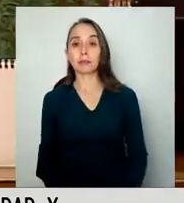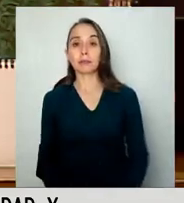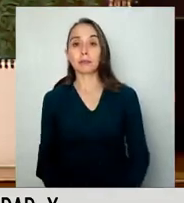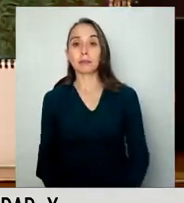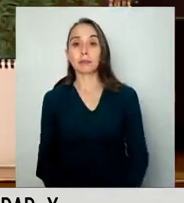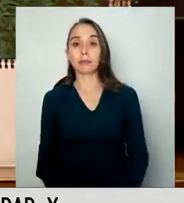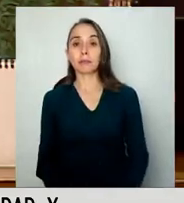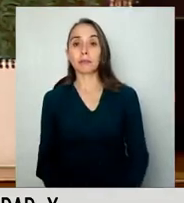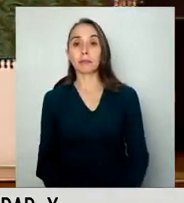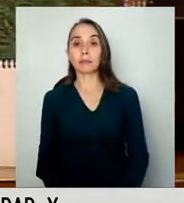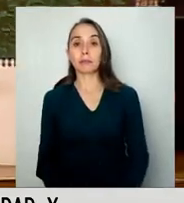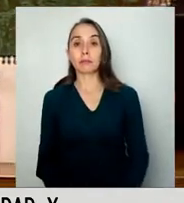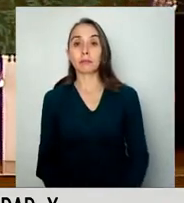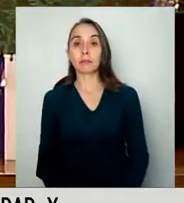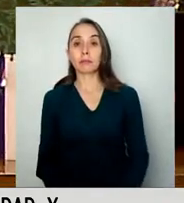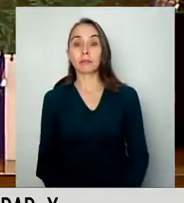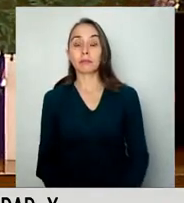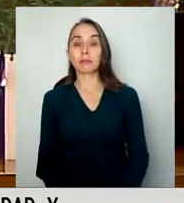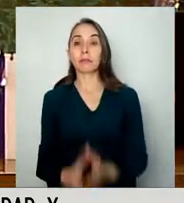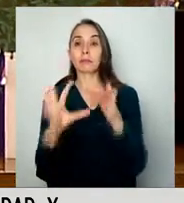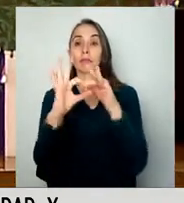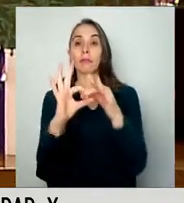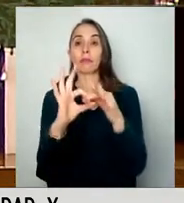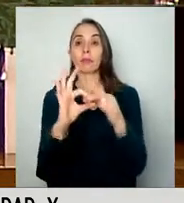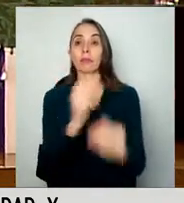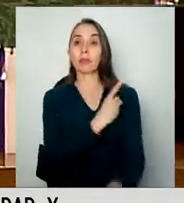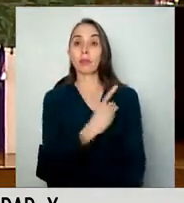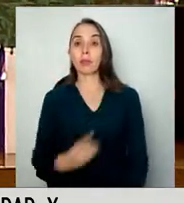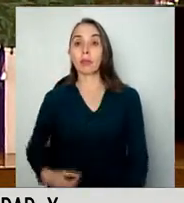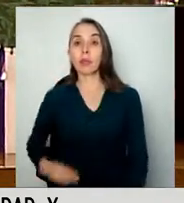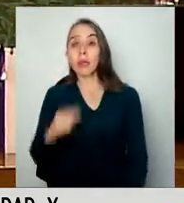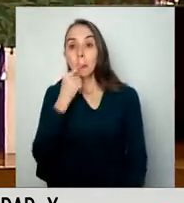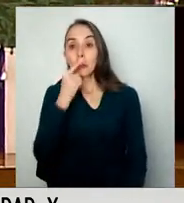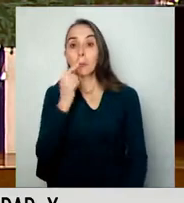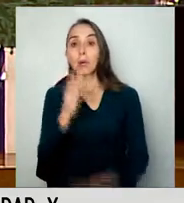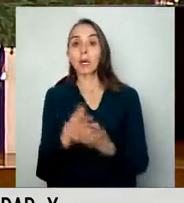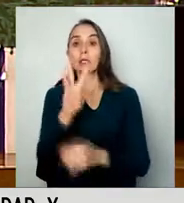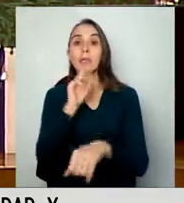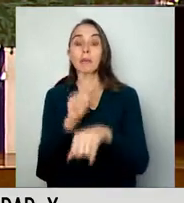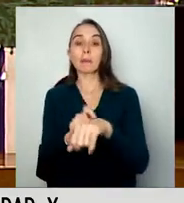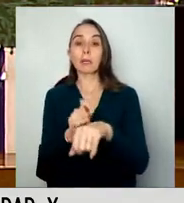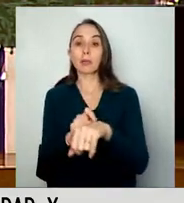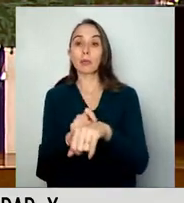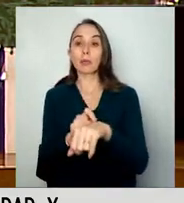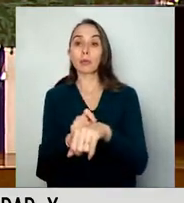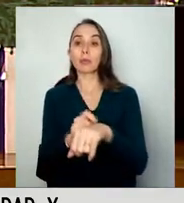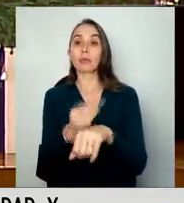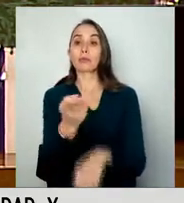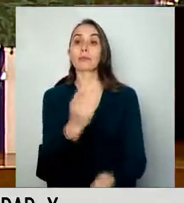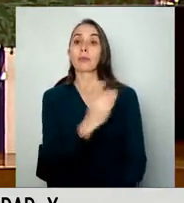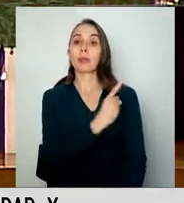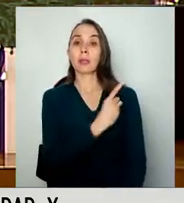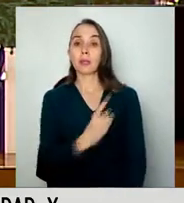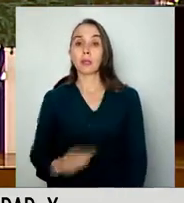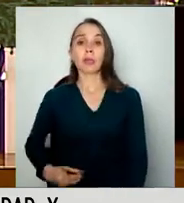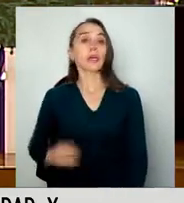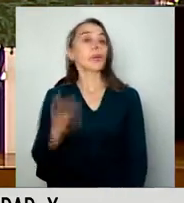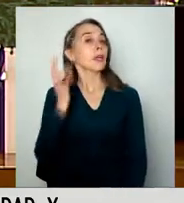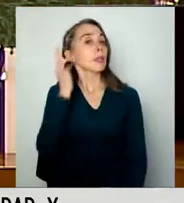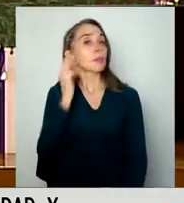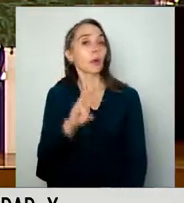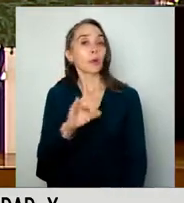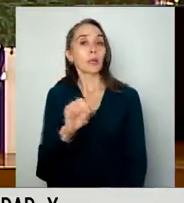Muchas gracias diputado a continuación ya está por tres minutos le otorgo la palabra a la diputada flor weiss posteriormente